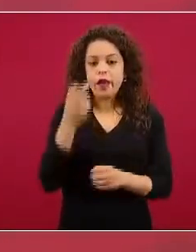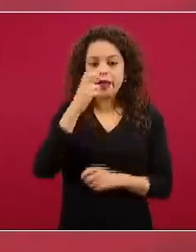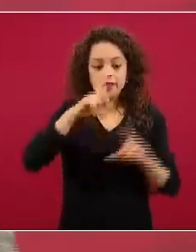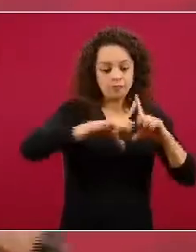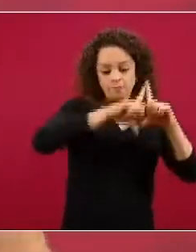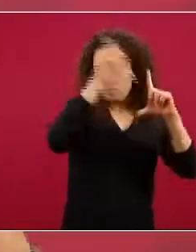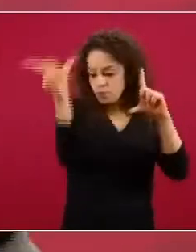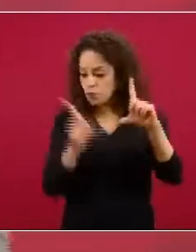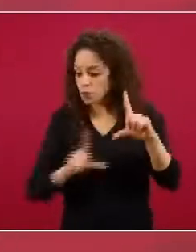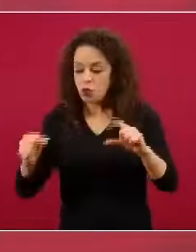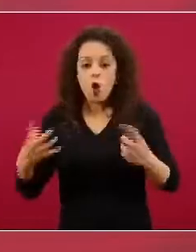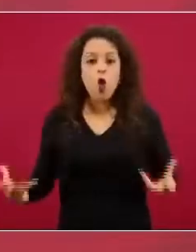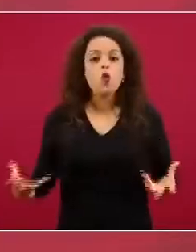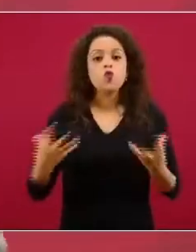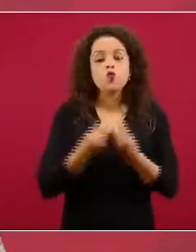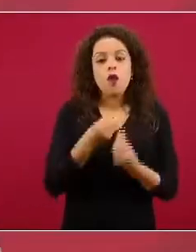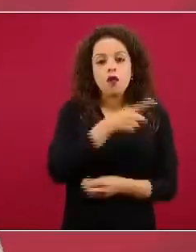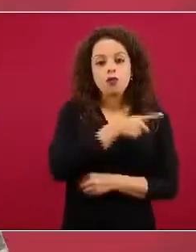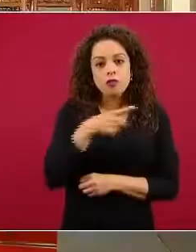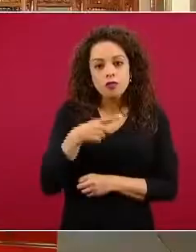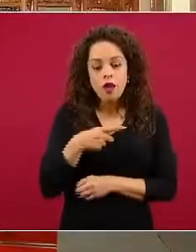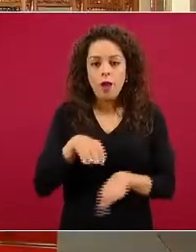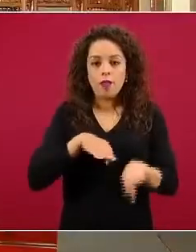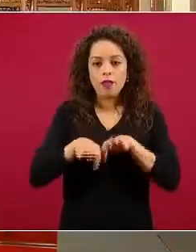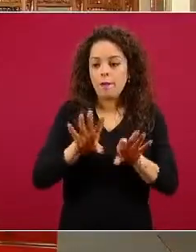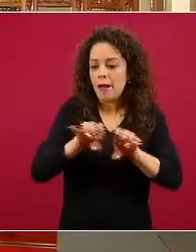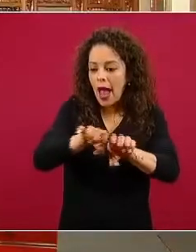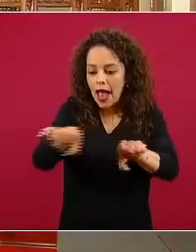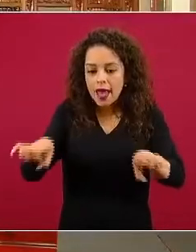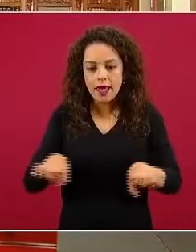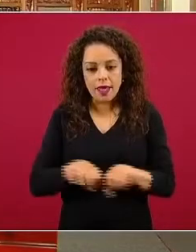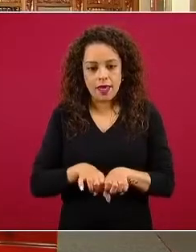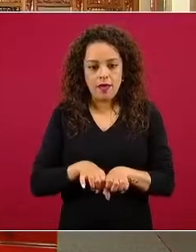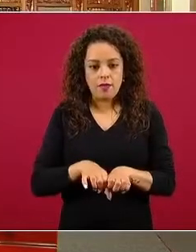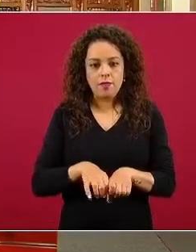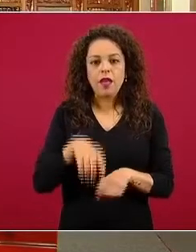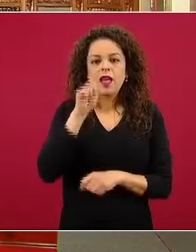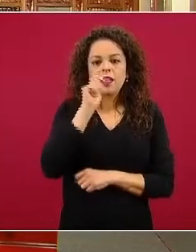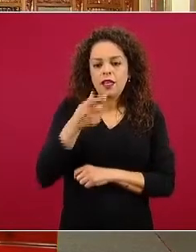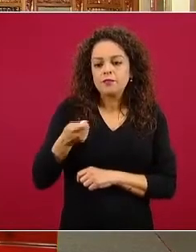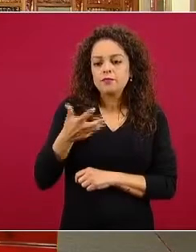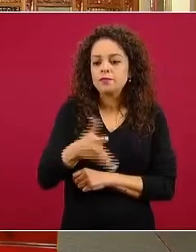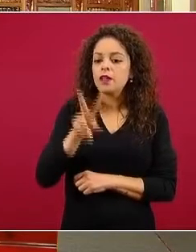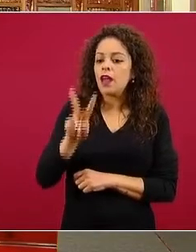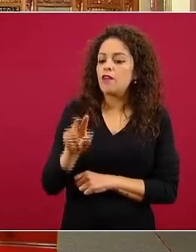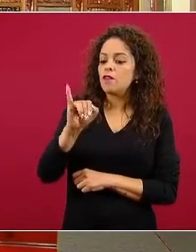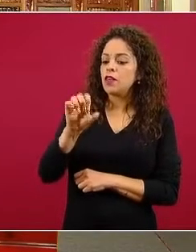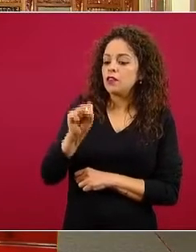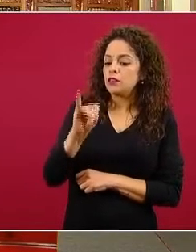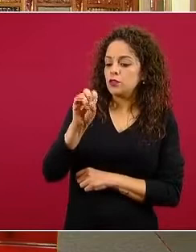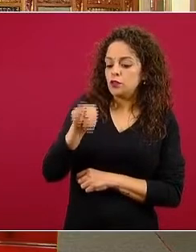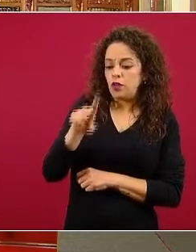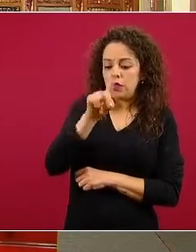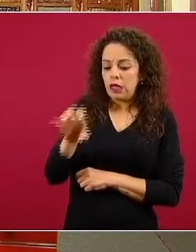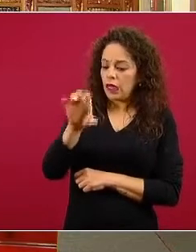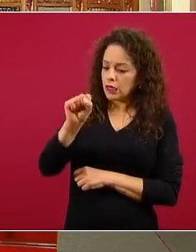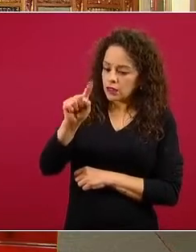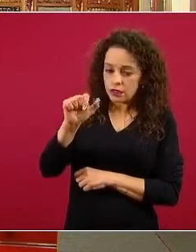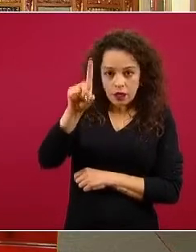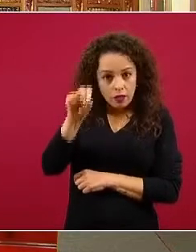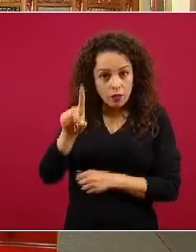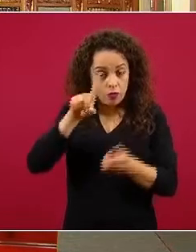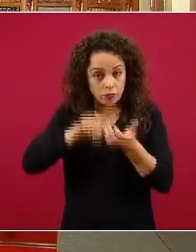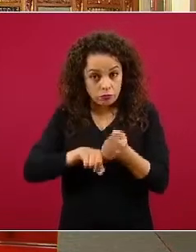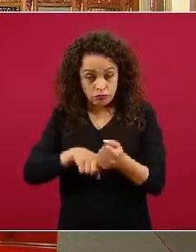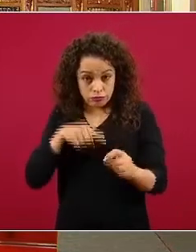de acción solidaria, colectiva, lo que le llamamos la visión de Estado. El Estado nacional está